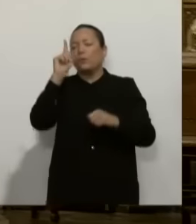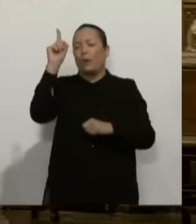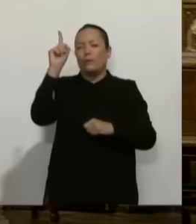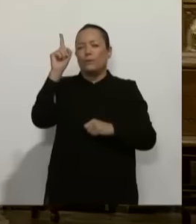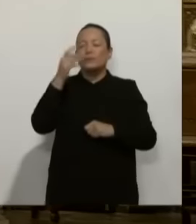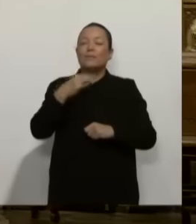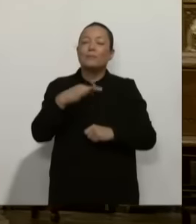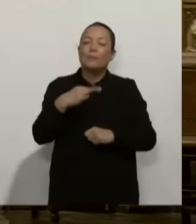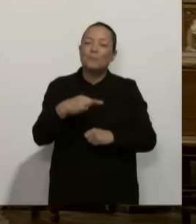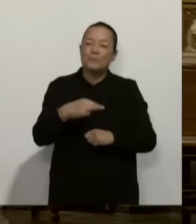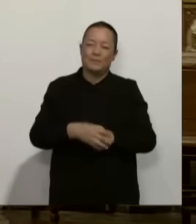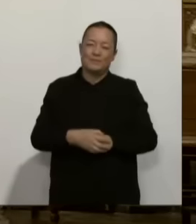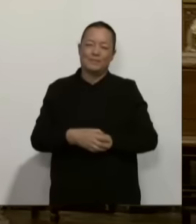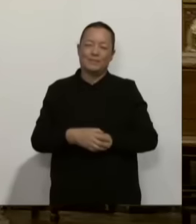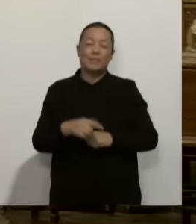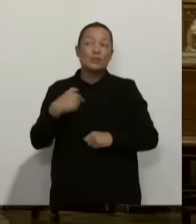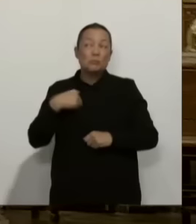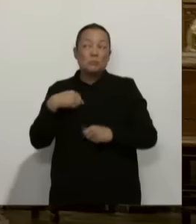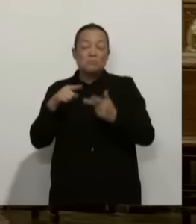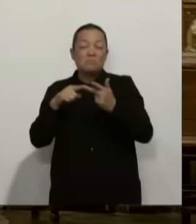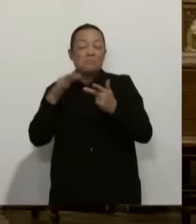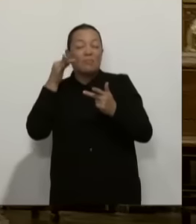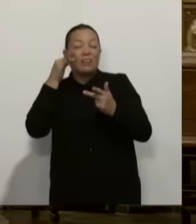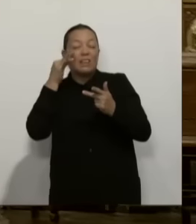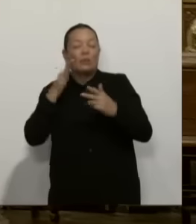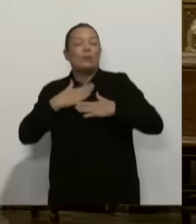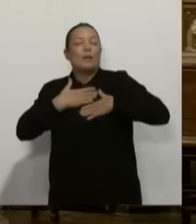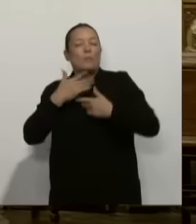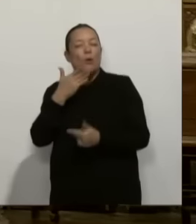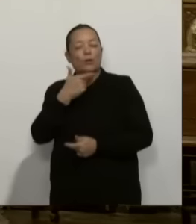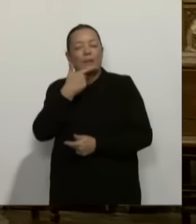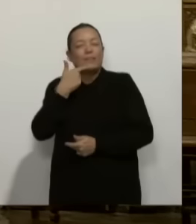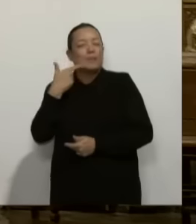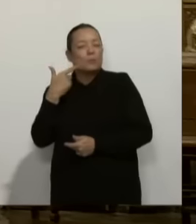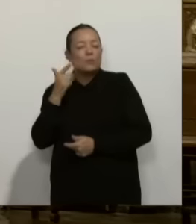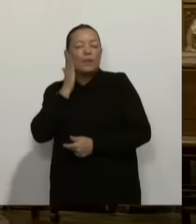Parecernos a nuestro Dios. ¿Soy testigo del amor,